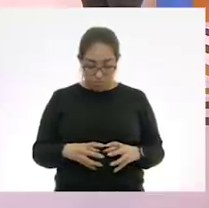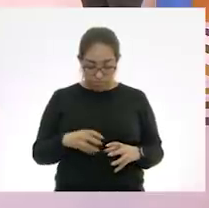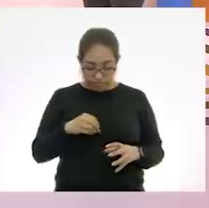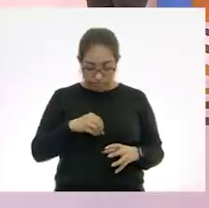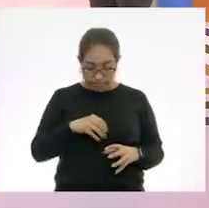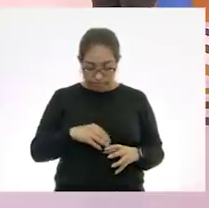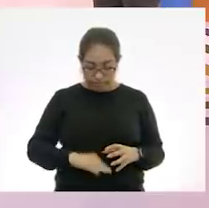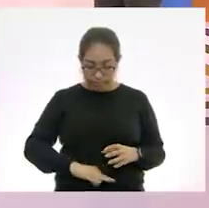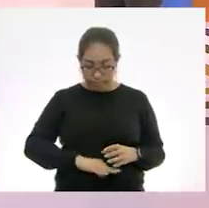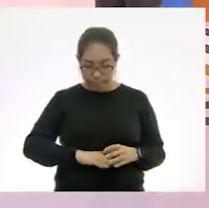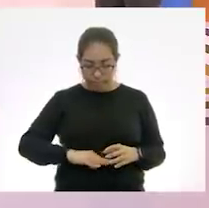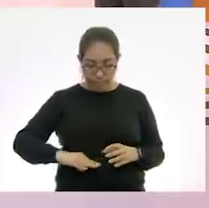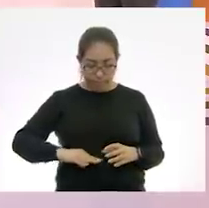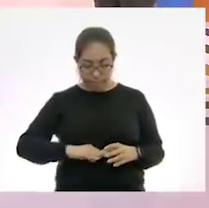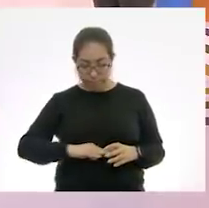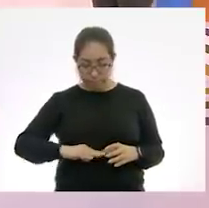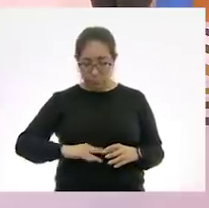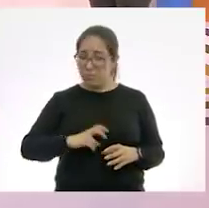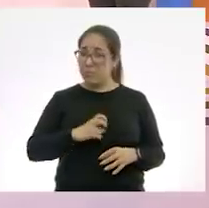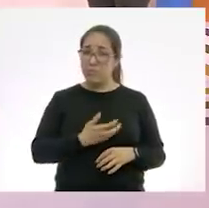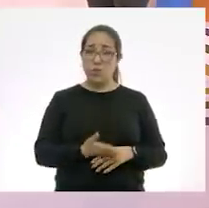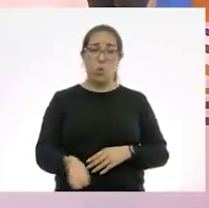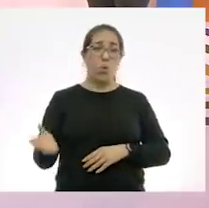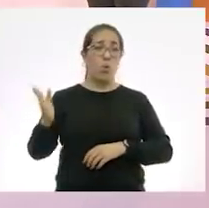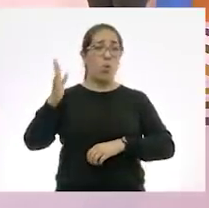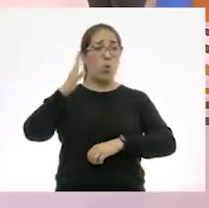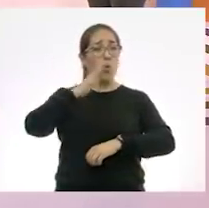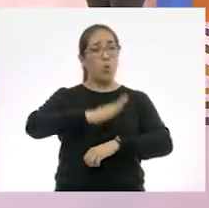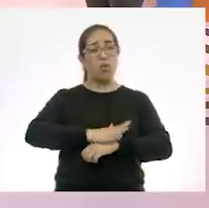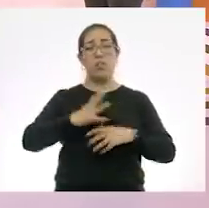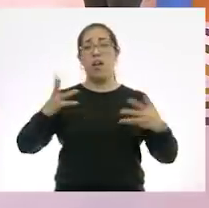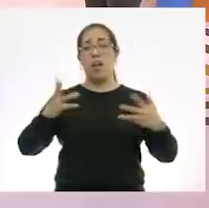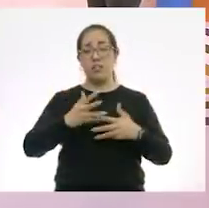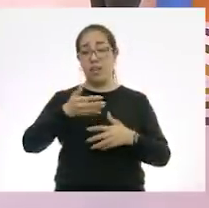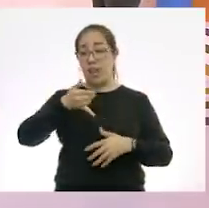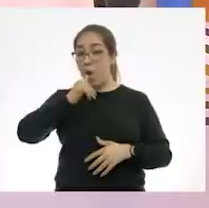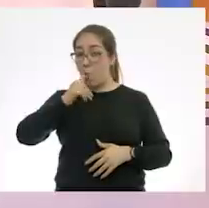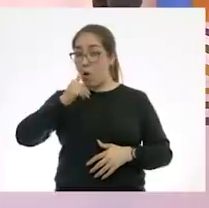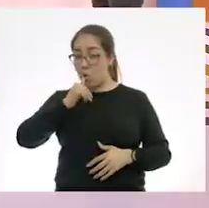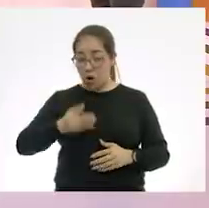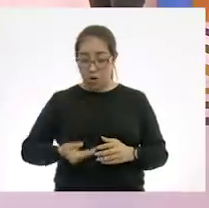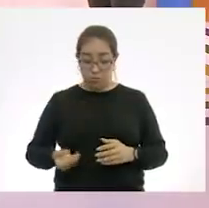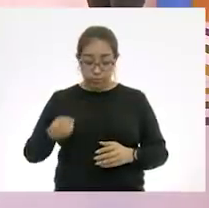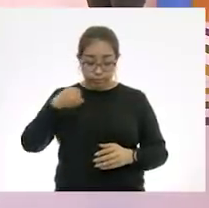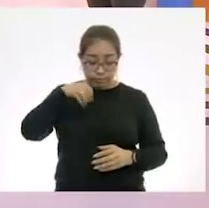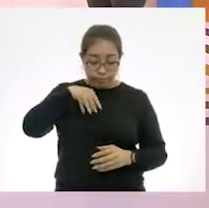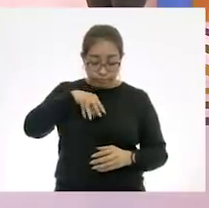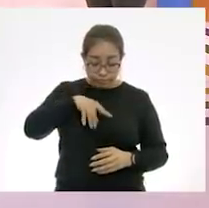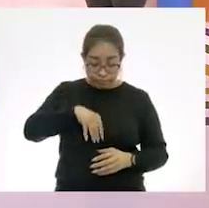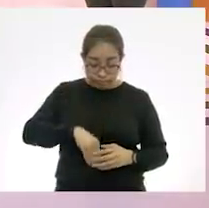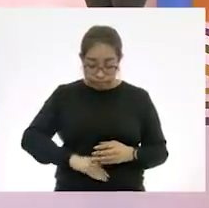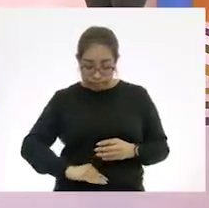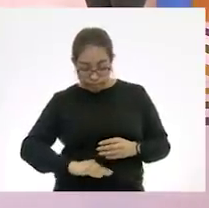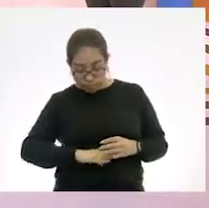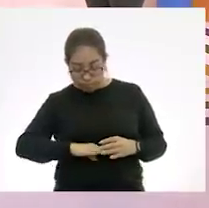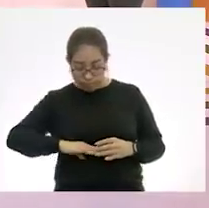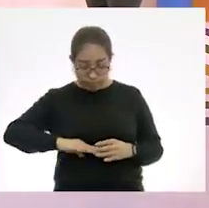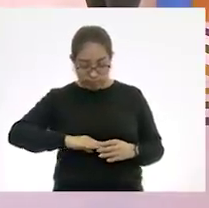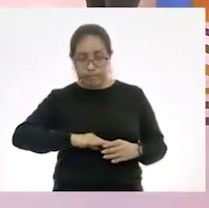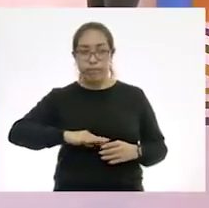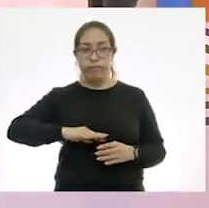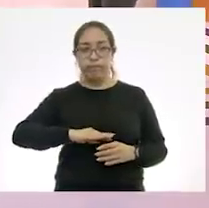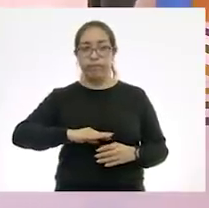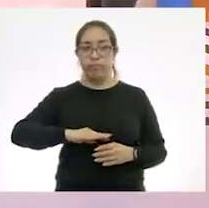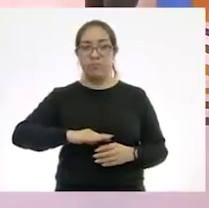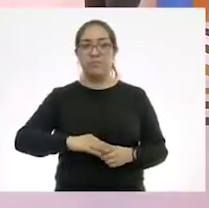Ese proceso lo va a estar haciendo todo el día. Todo el día. Vas a estar tomando agua y desechando eso malo que tu cuerpo no necesita.